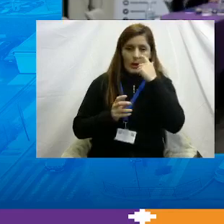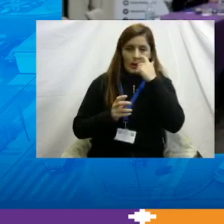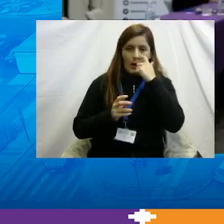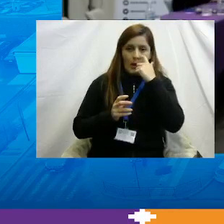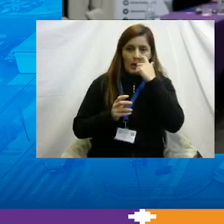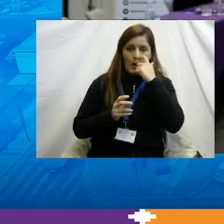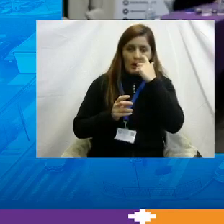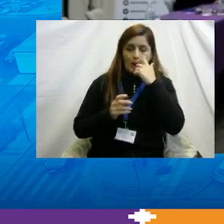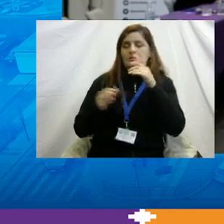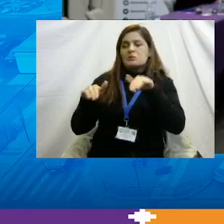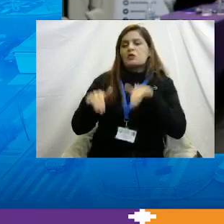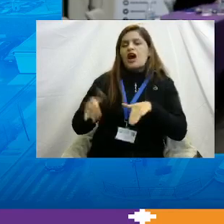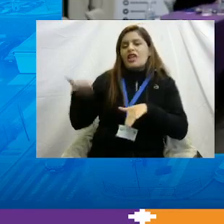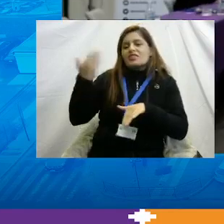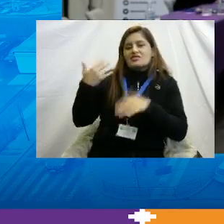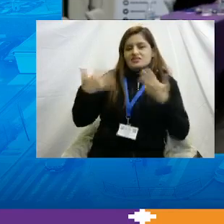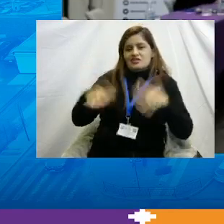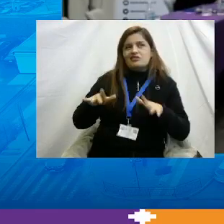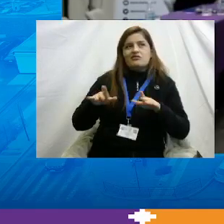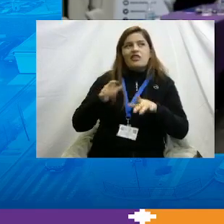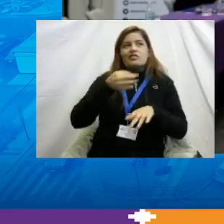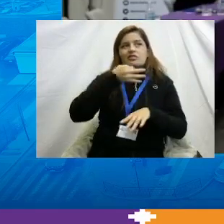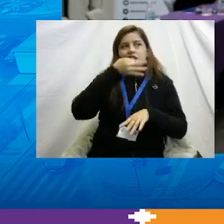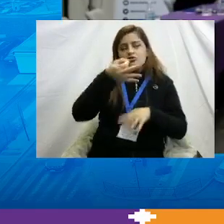ya hemos también mencionado en todos los consejos.